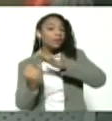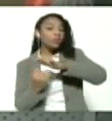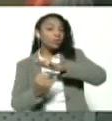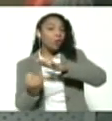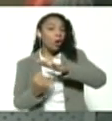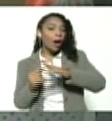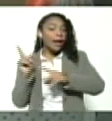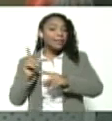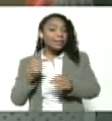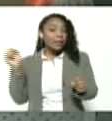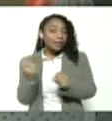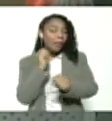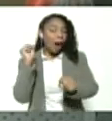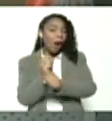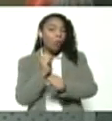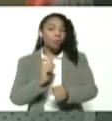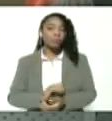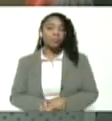de este órgano.